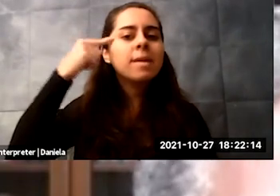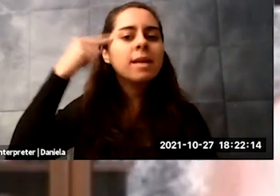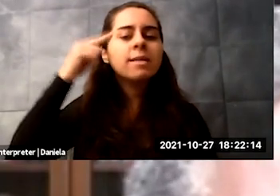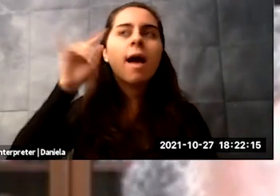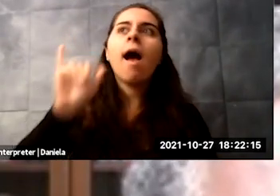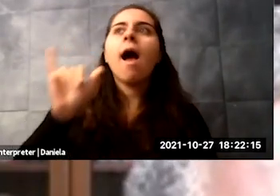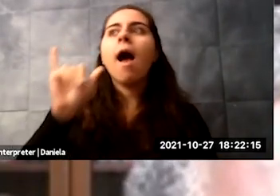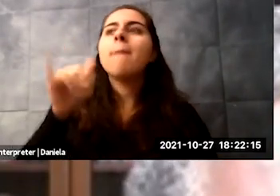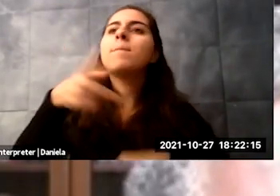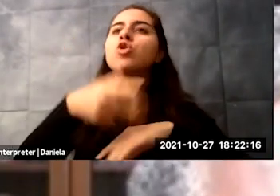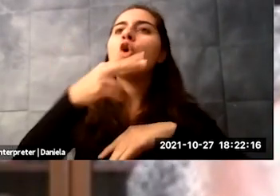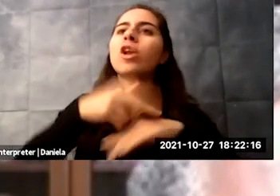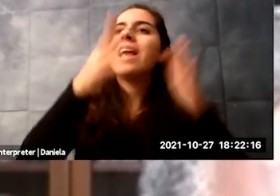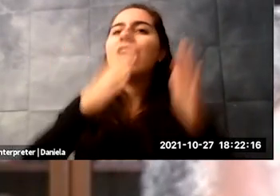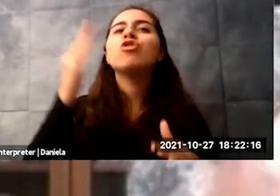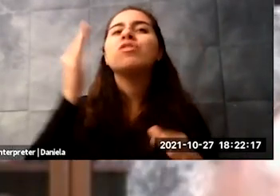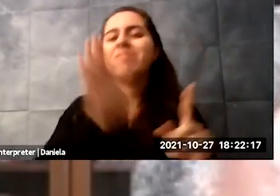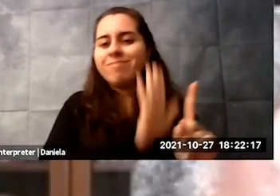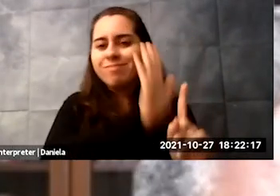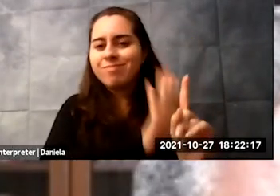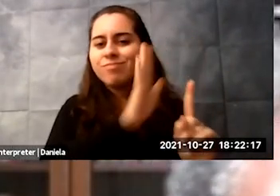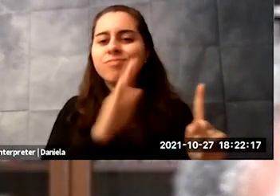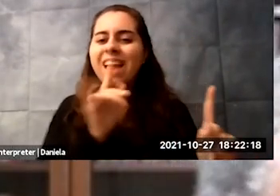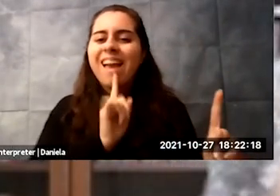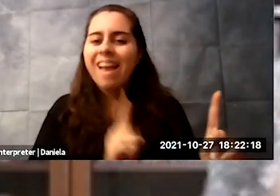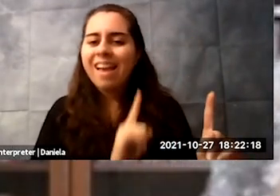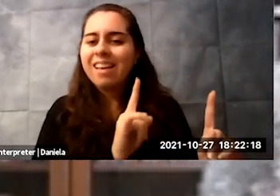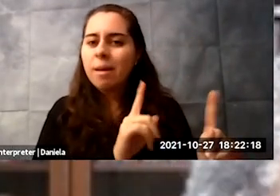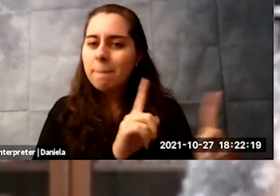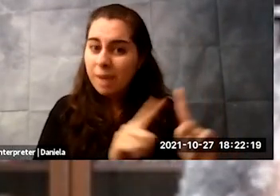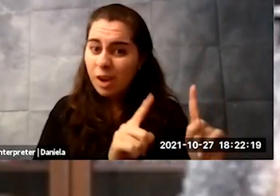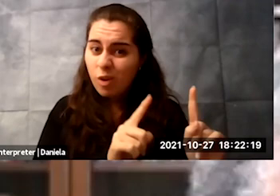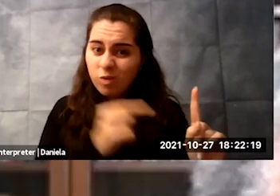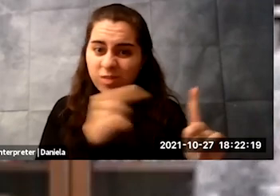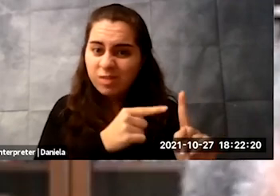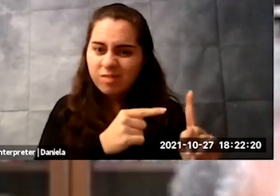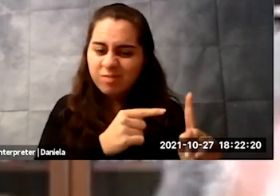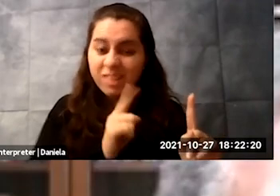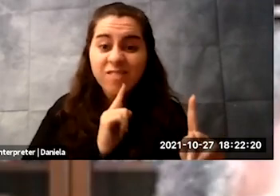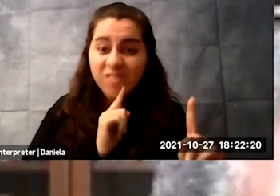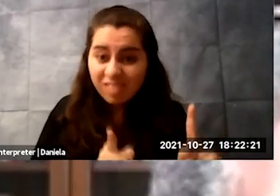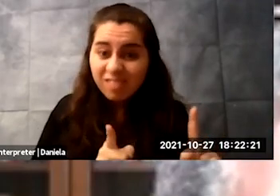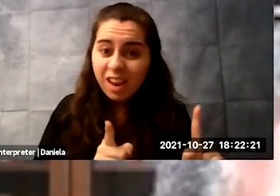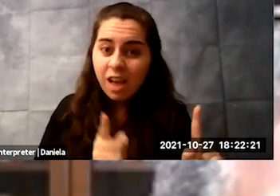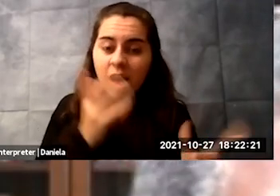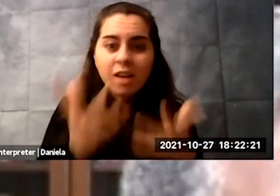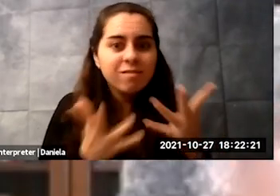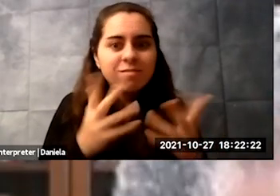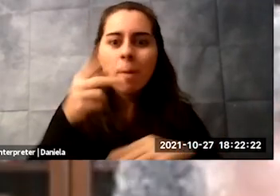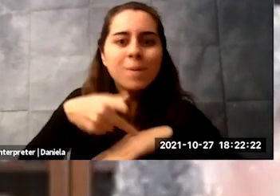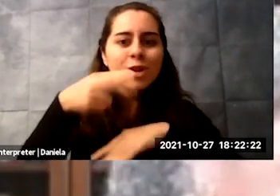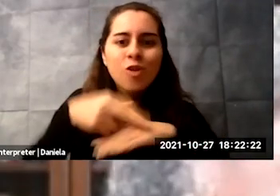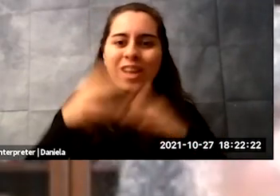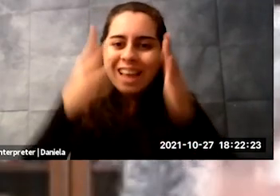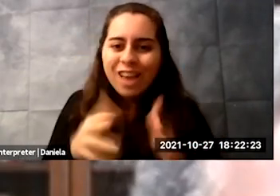de qué es ser una persona puertorriqueña. Y eso yo lo recuerdo muy bien. A mí, como una mujer joven que estaba en esas luchas, ¿verdad? Empezando todas esas luchas, y que a su